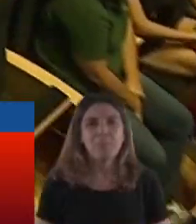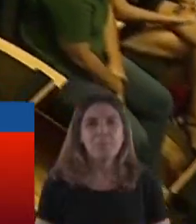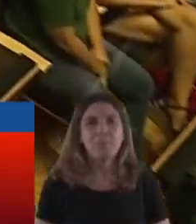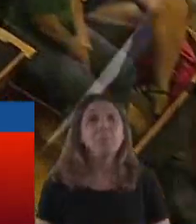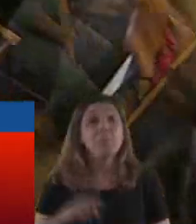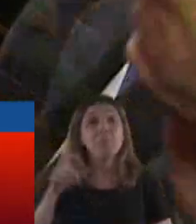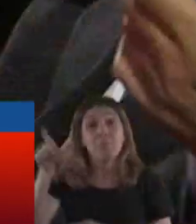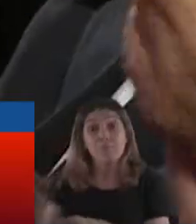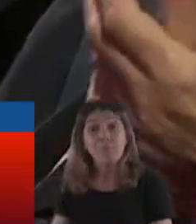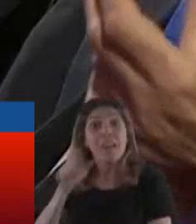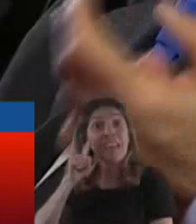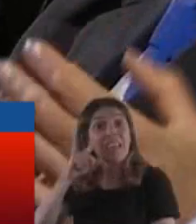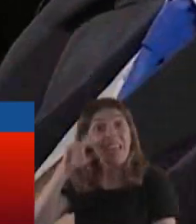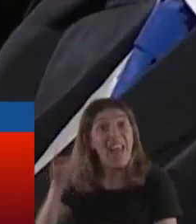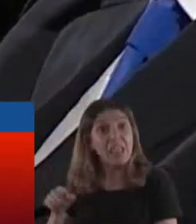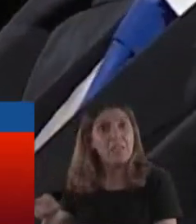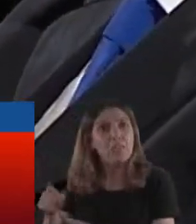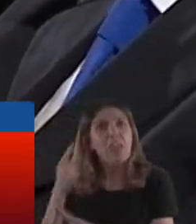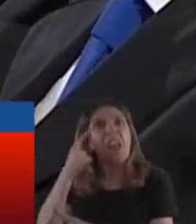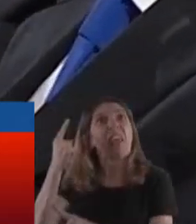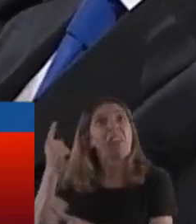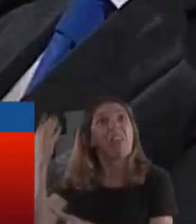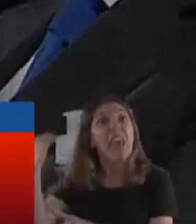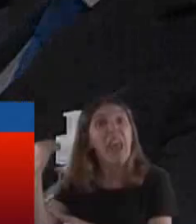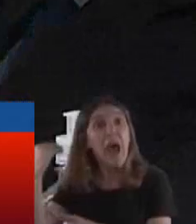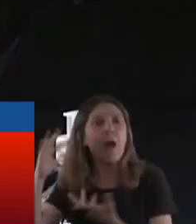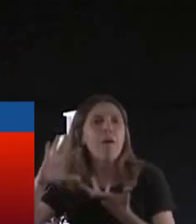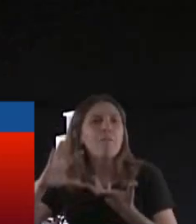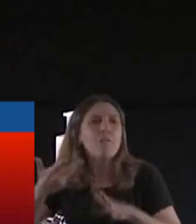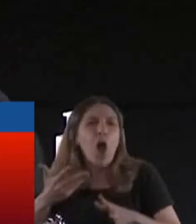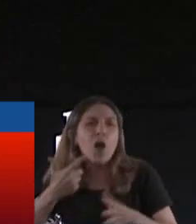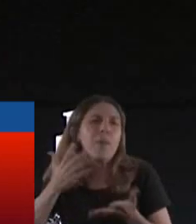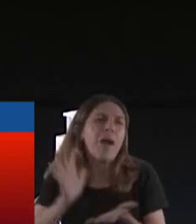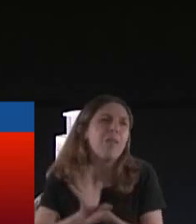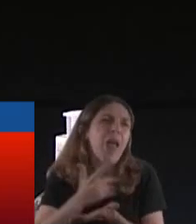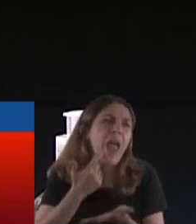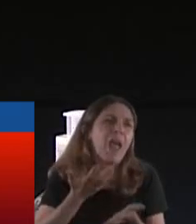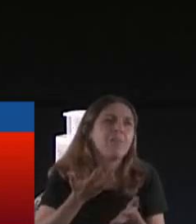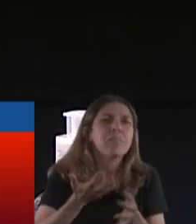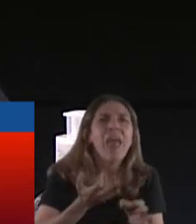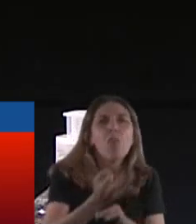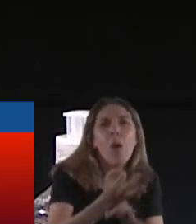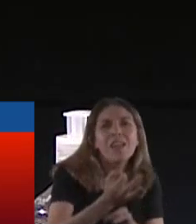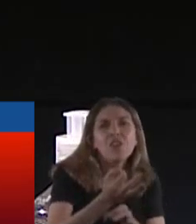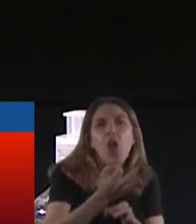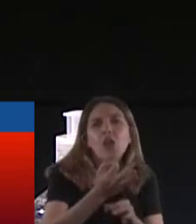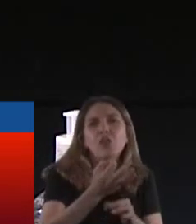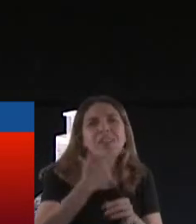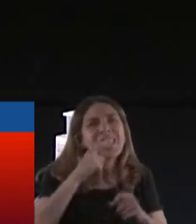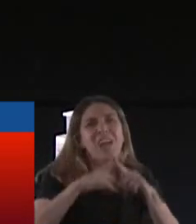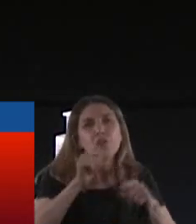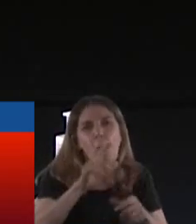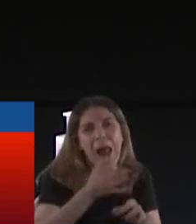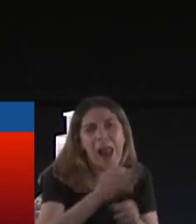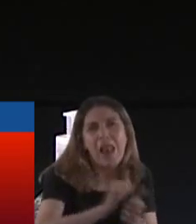A Ginés se le había ocurrido que como un mecanismo de educación sexual